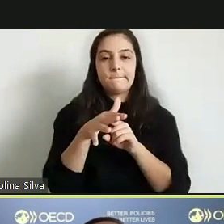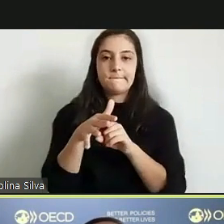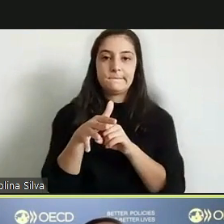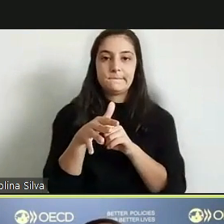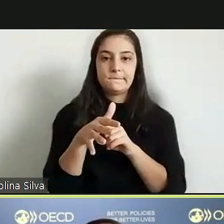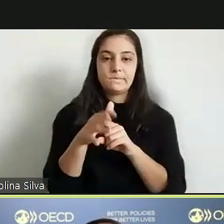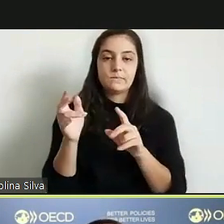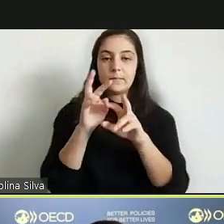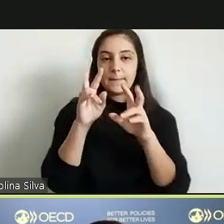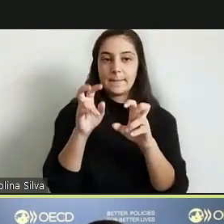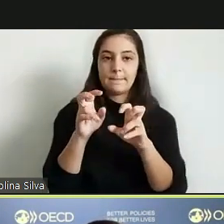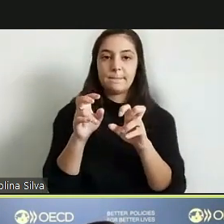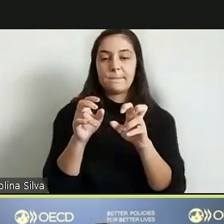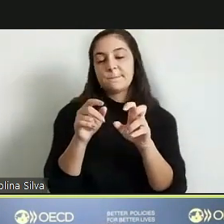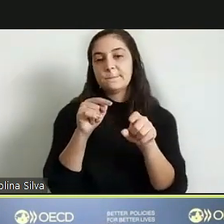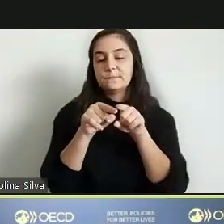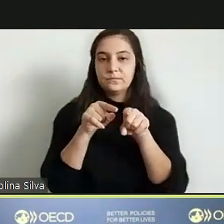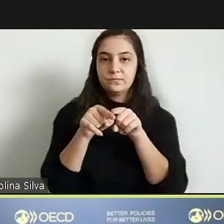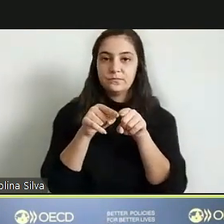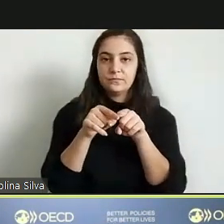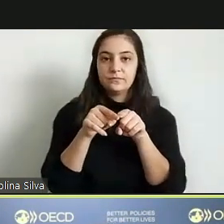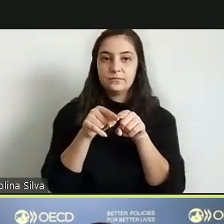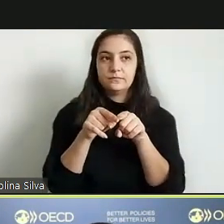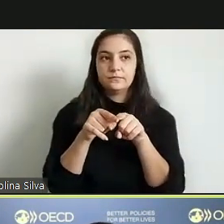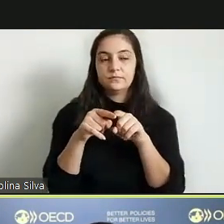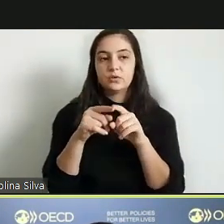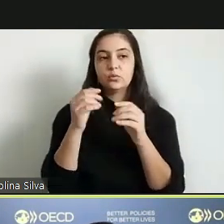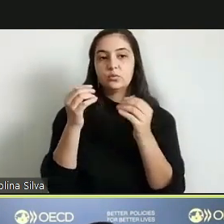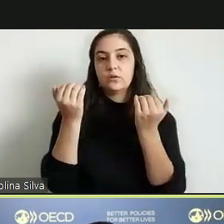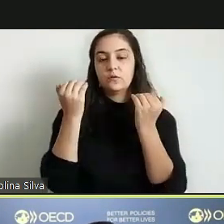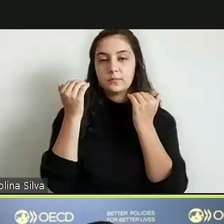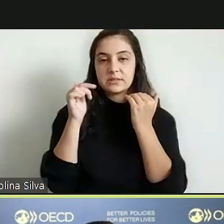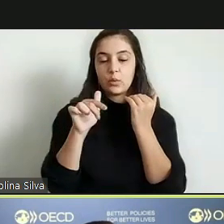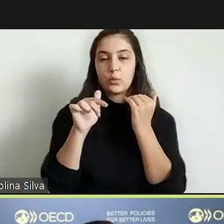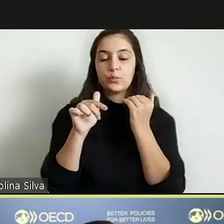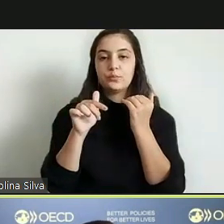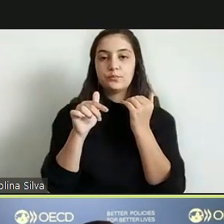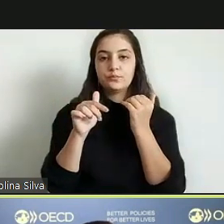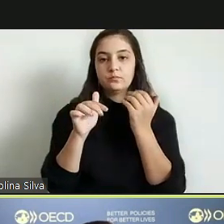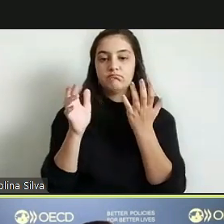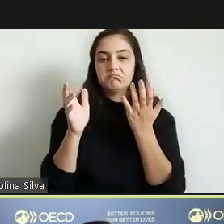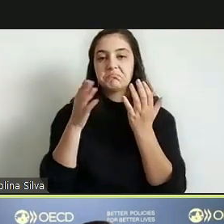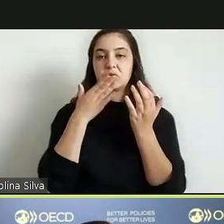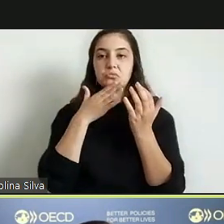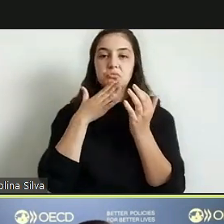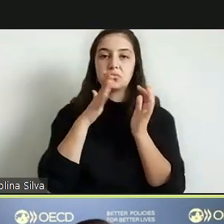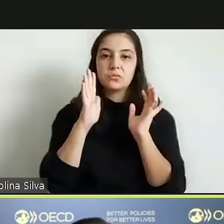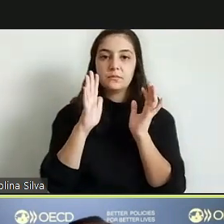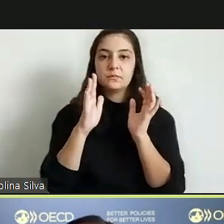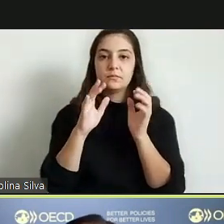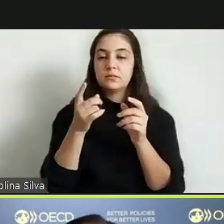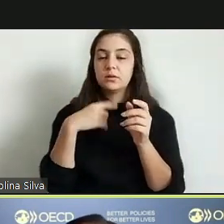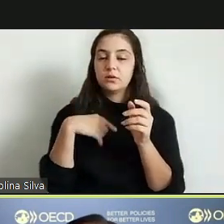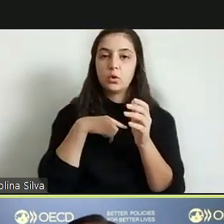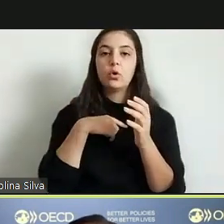en cuestiones políticas. Y este dato es por lo menos para nosotros